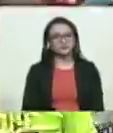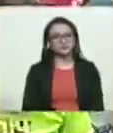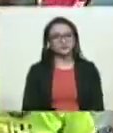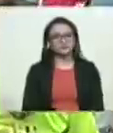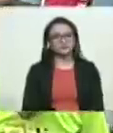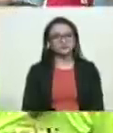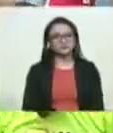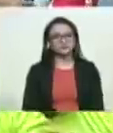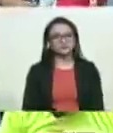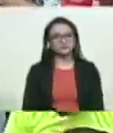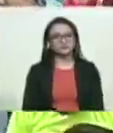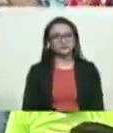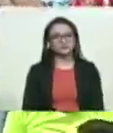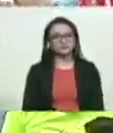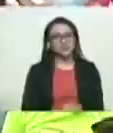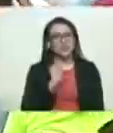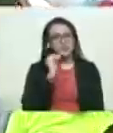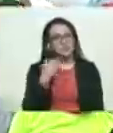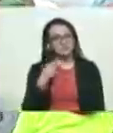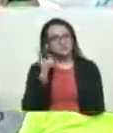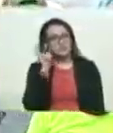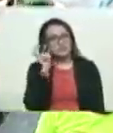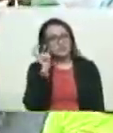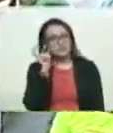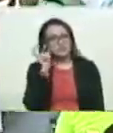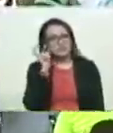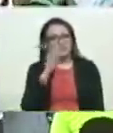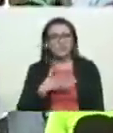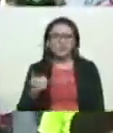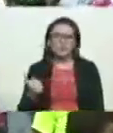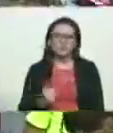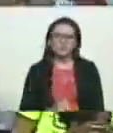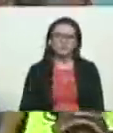la consigna pues de la juventud quiero escuchar la pared